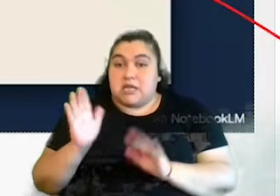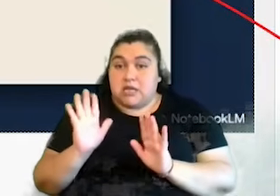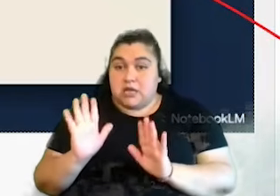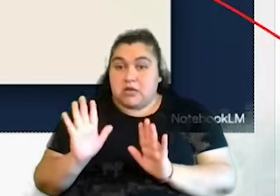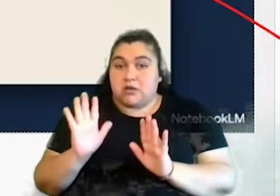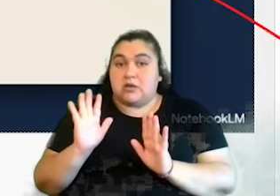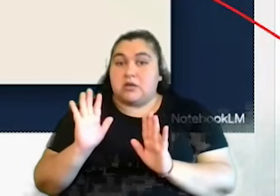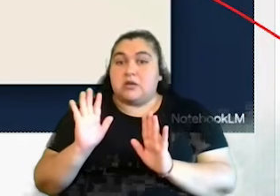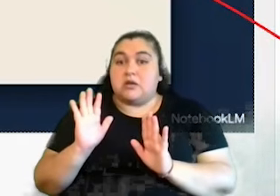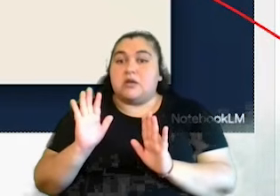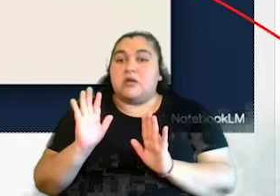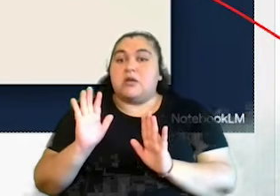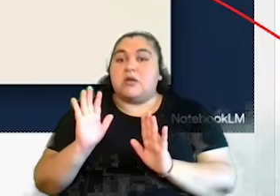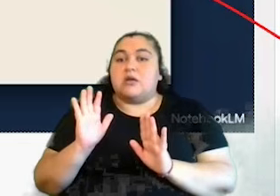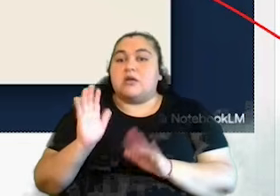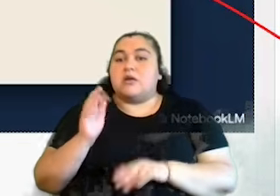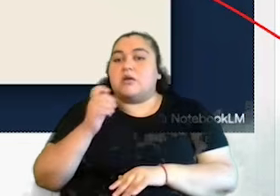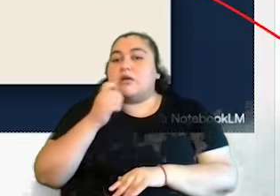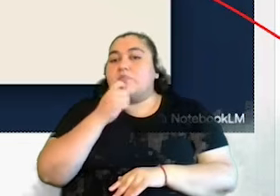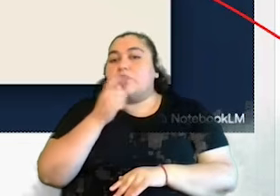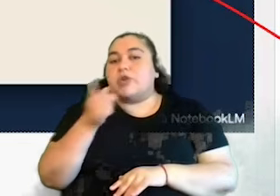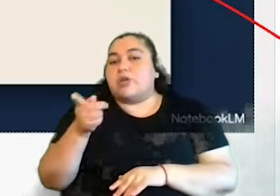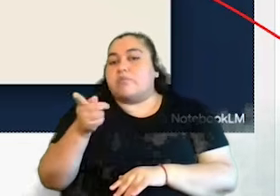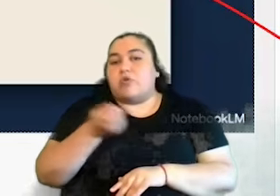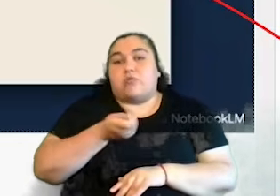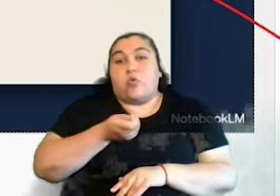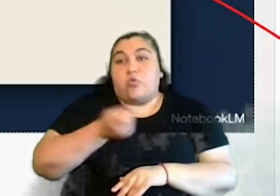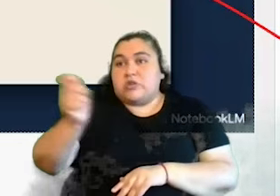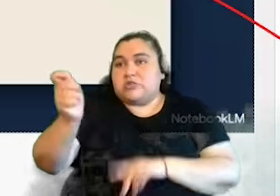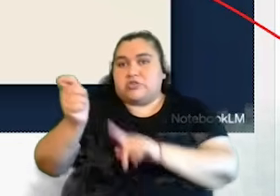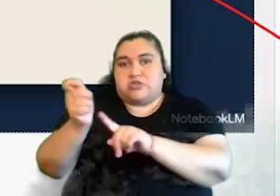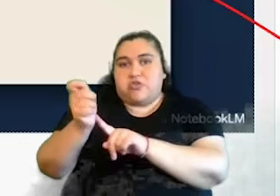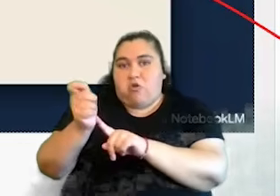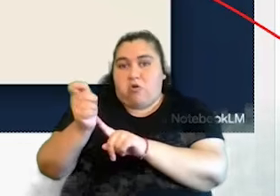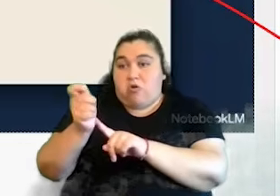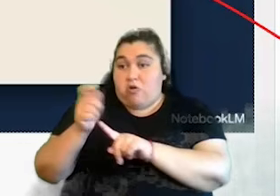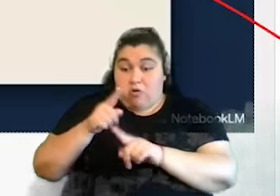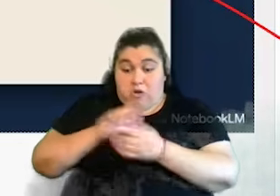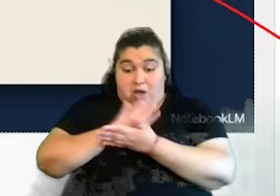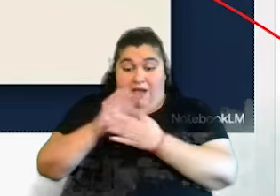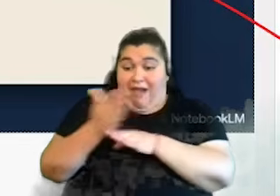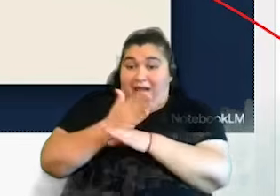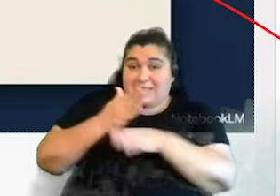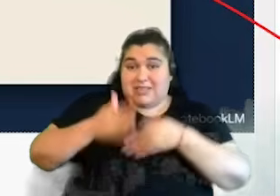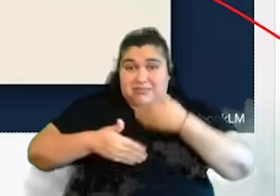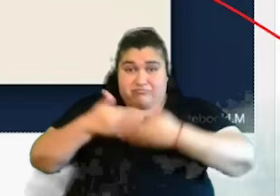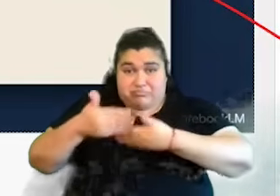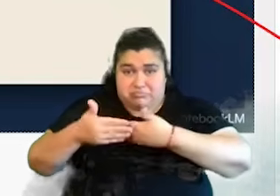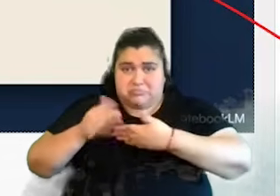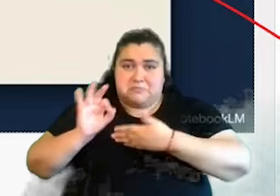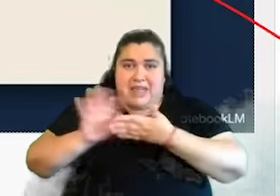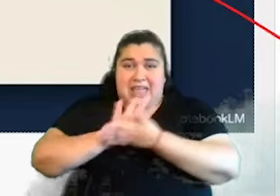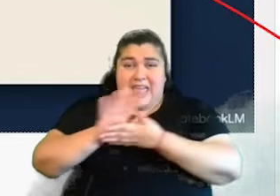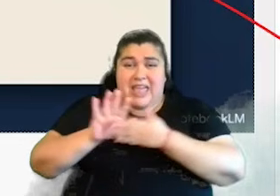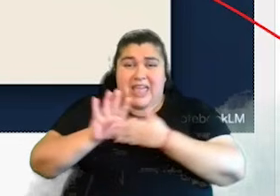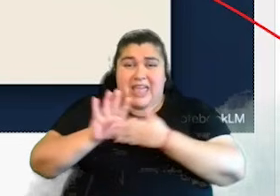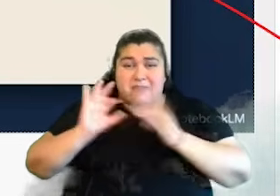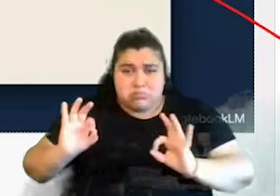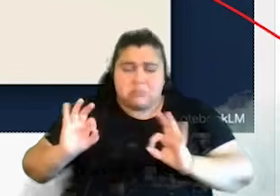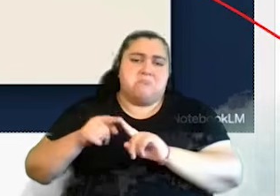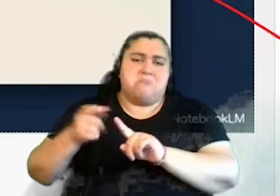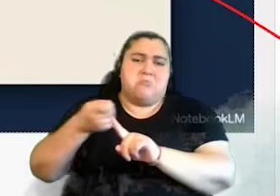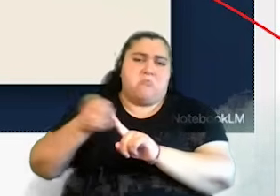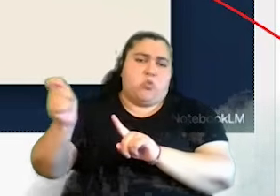no, digamos, la acción judicial queda cancelada. Pero acá hay que pagar no solamente el capital más los